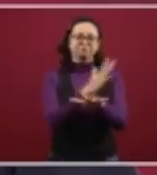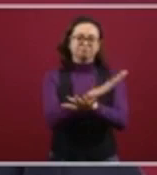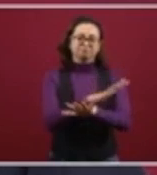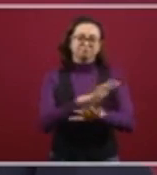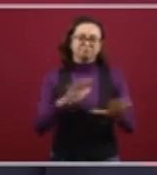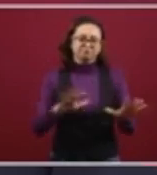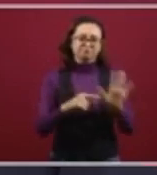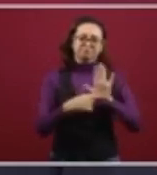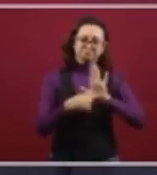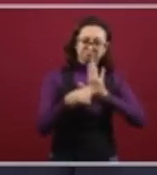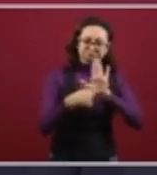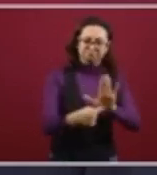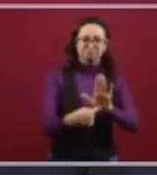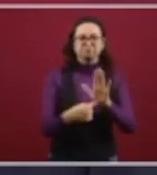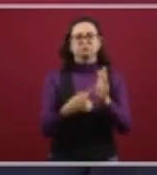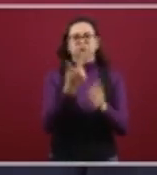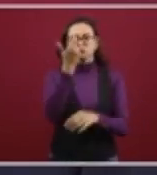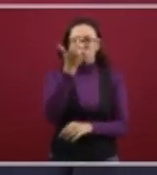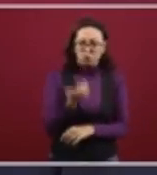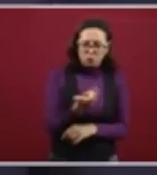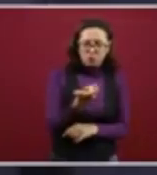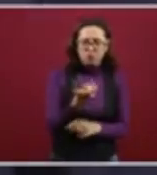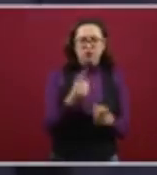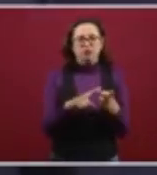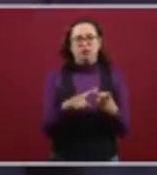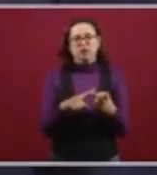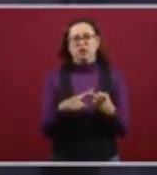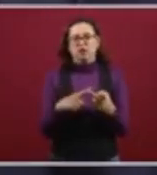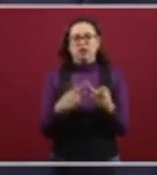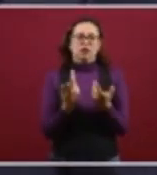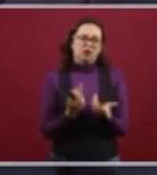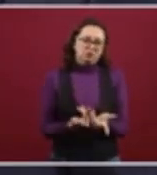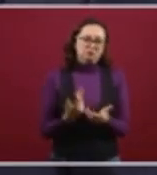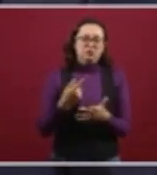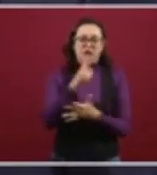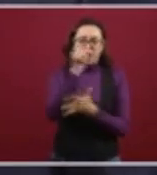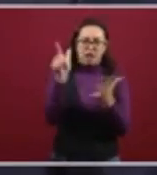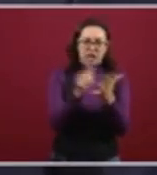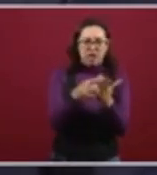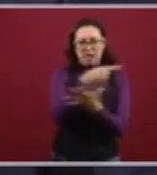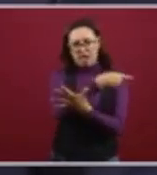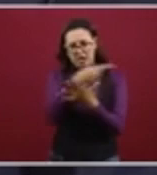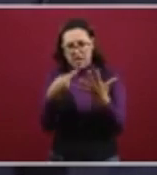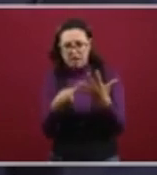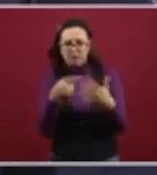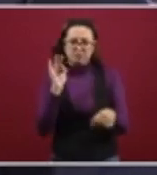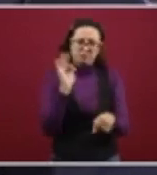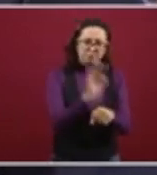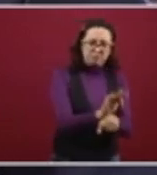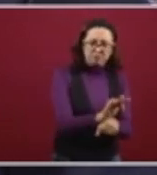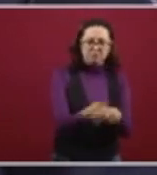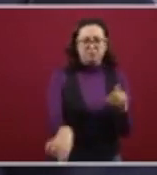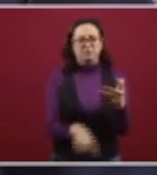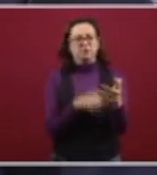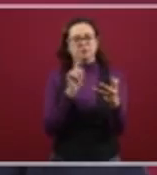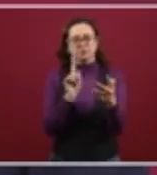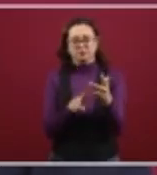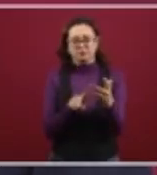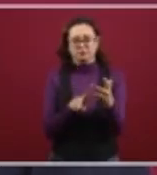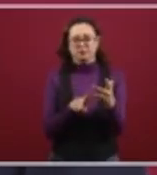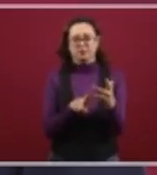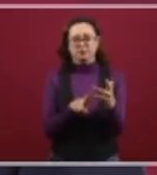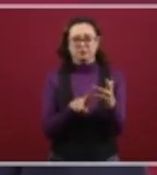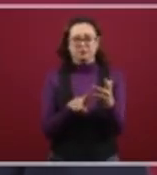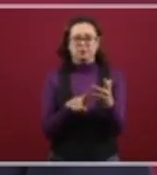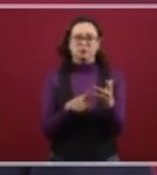sobre sueldos, sobre prestaciones, sobre la política